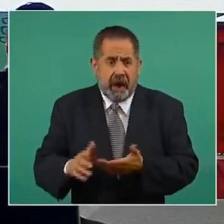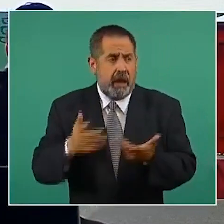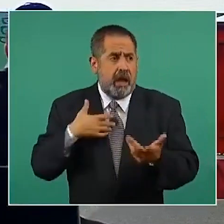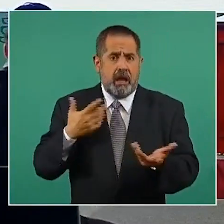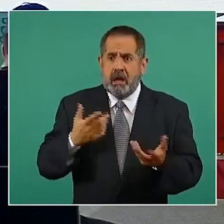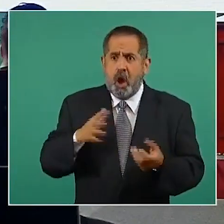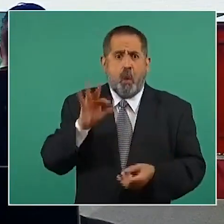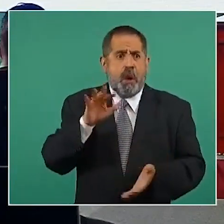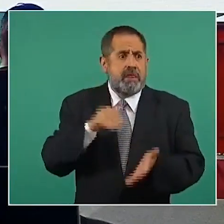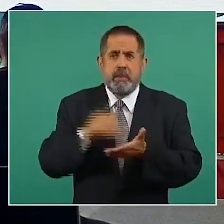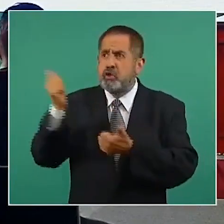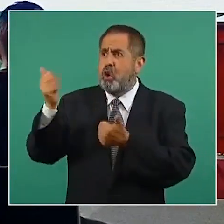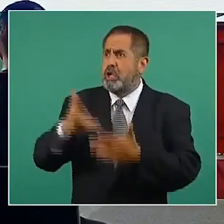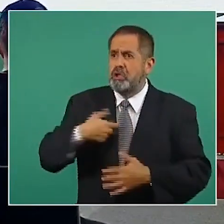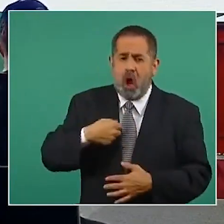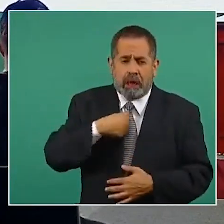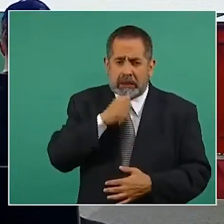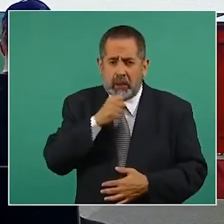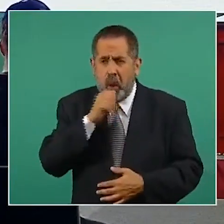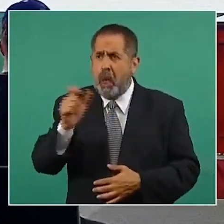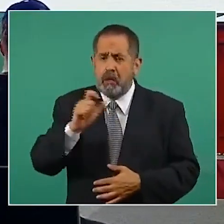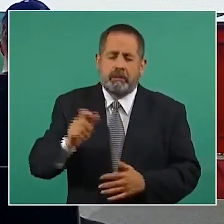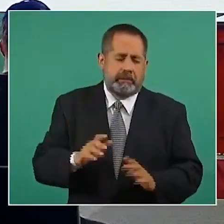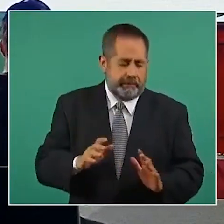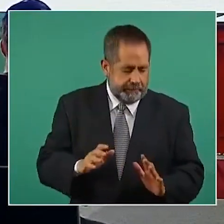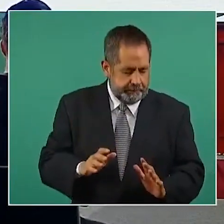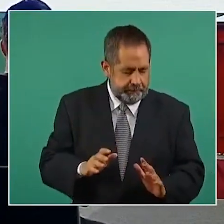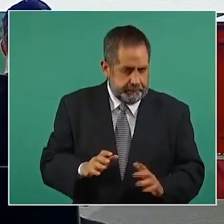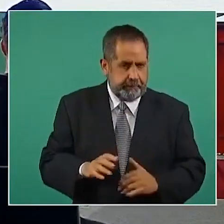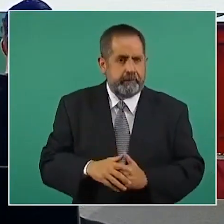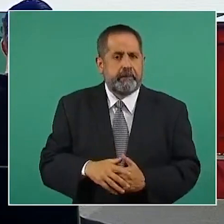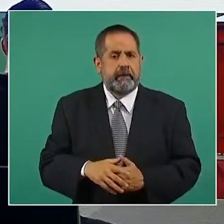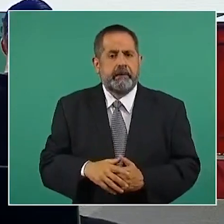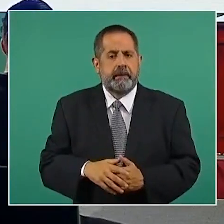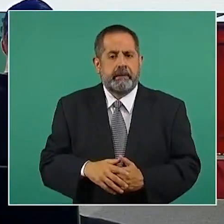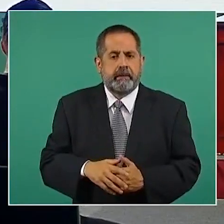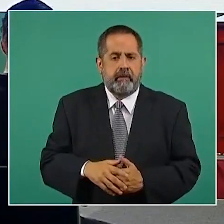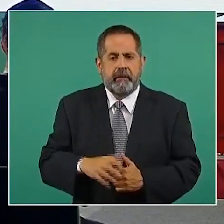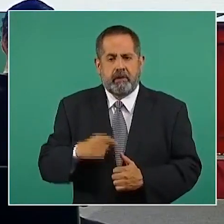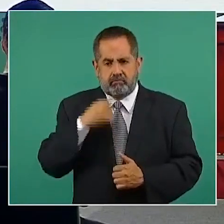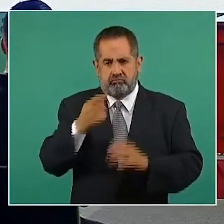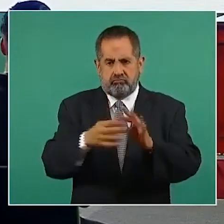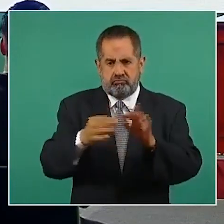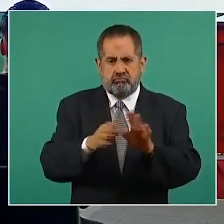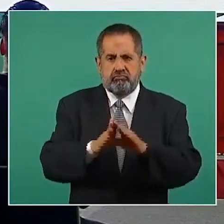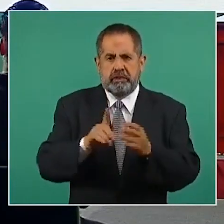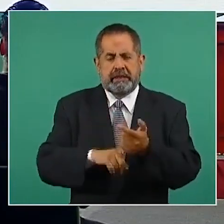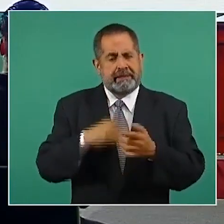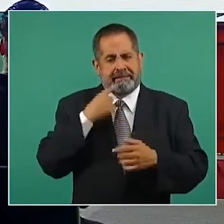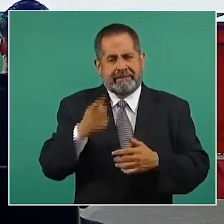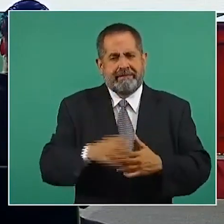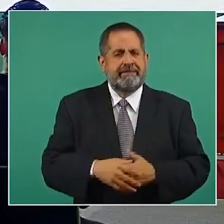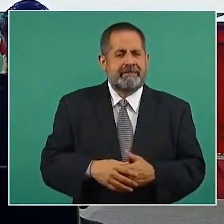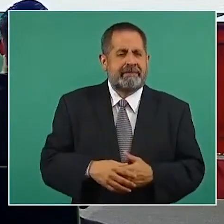40 millones que se reciben, ¿cuándo nos va a llegar? ¿No? ¿Se tienen o no? Entonces queremos señalar esto ya lo